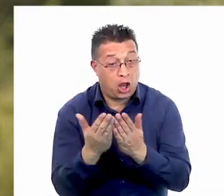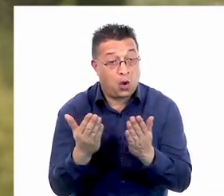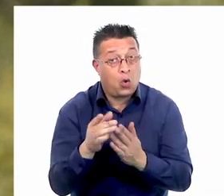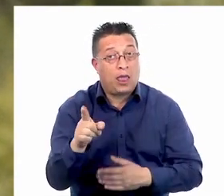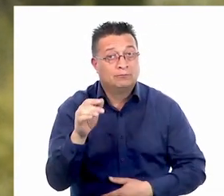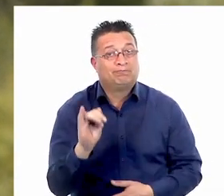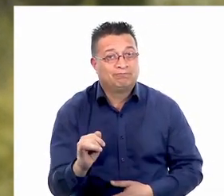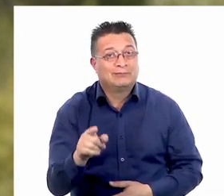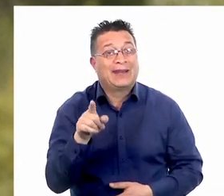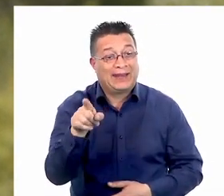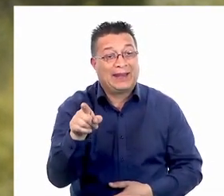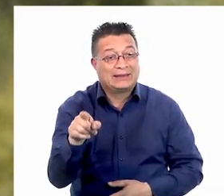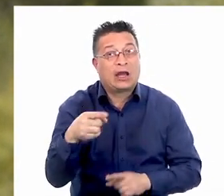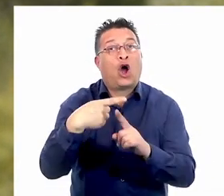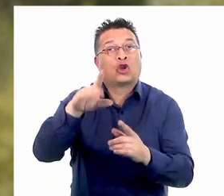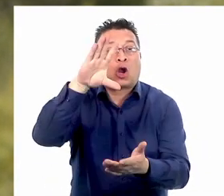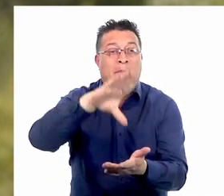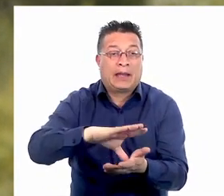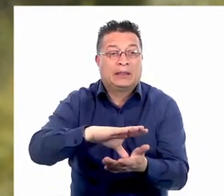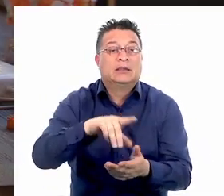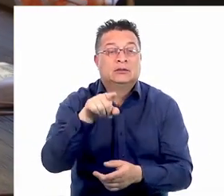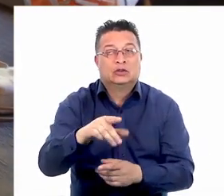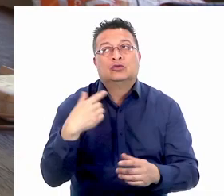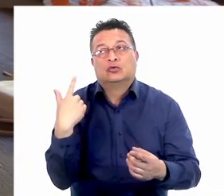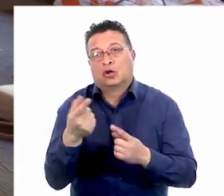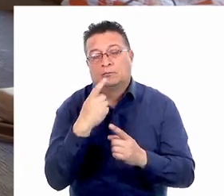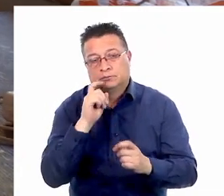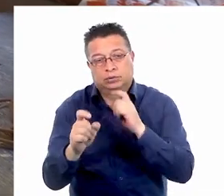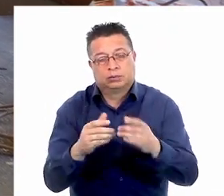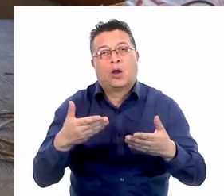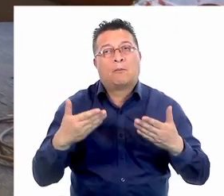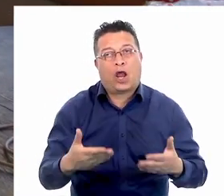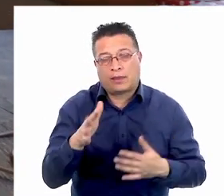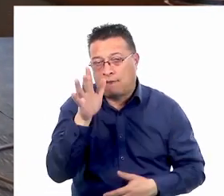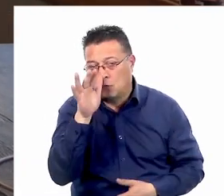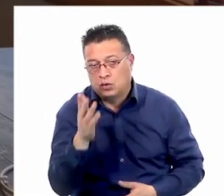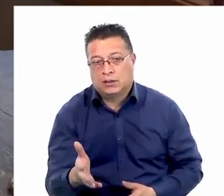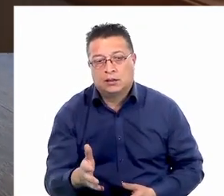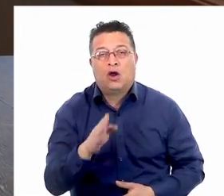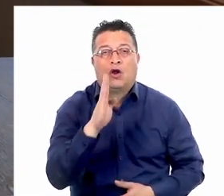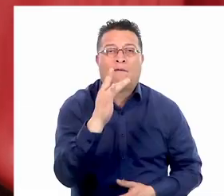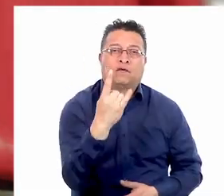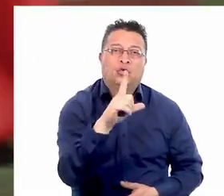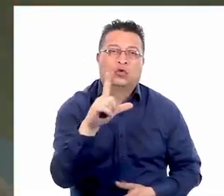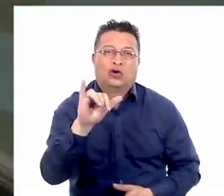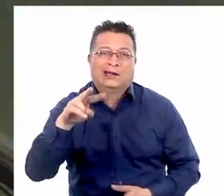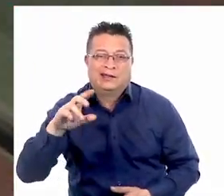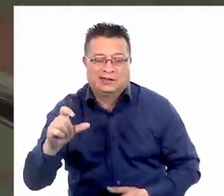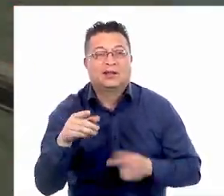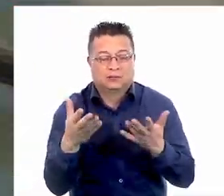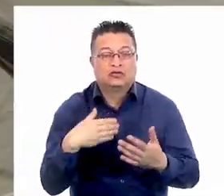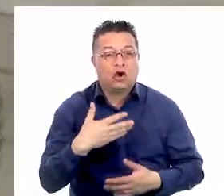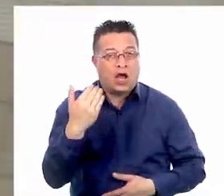colegio, porque ella es de otro país y su piel es morenita, entonces le hicieron bullying. Bullying,